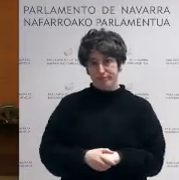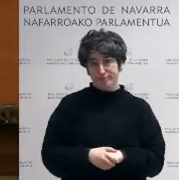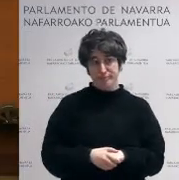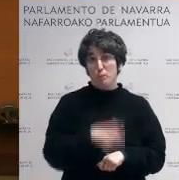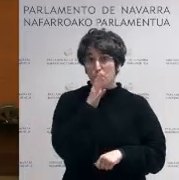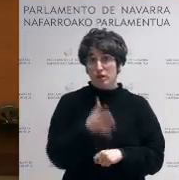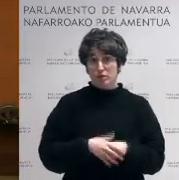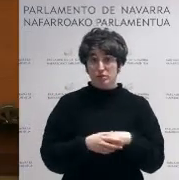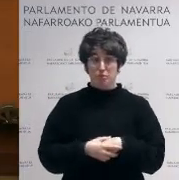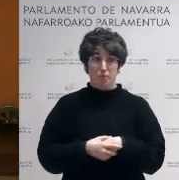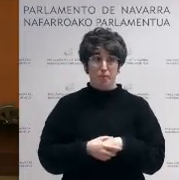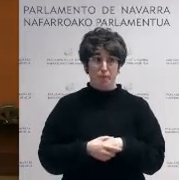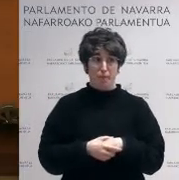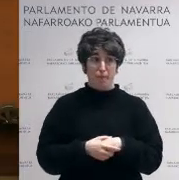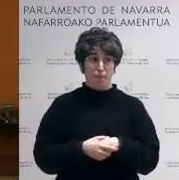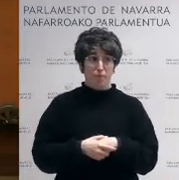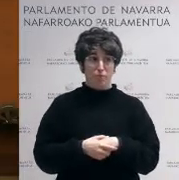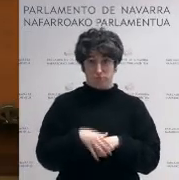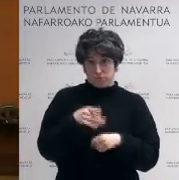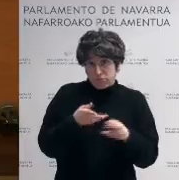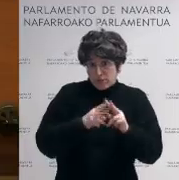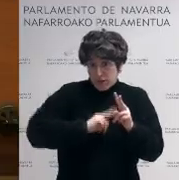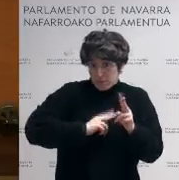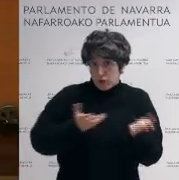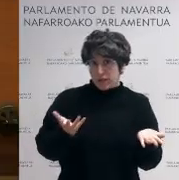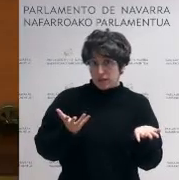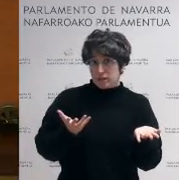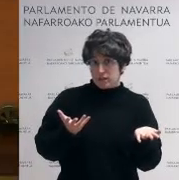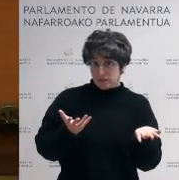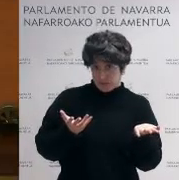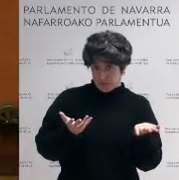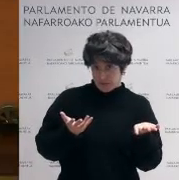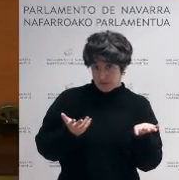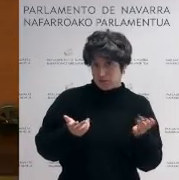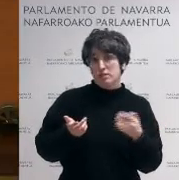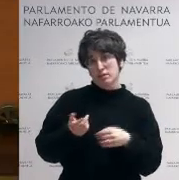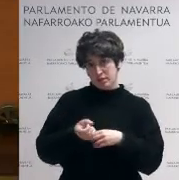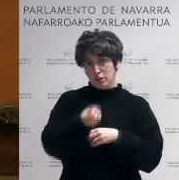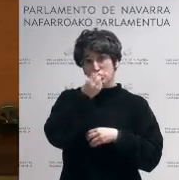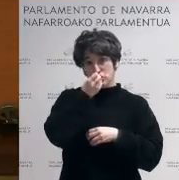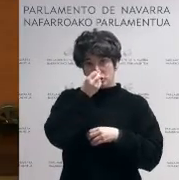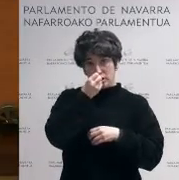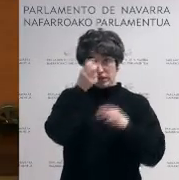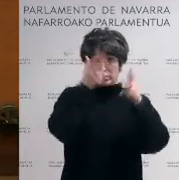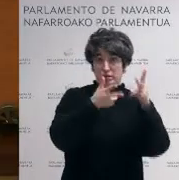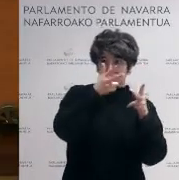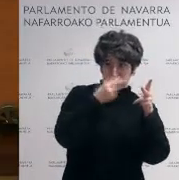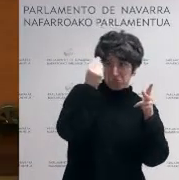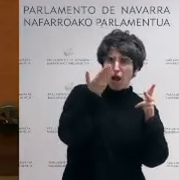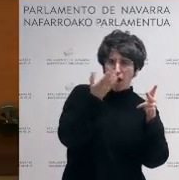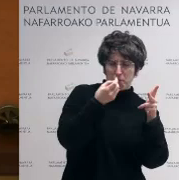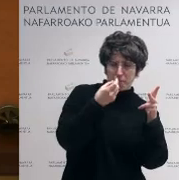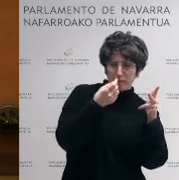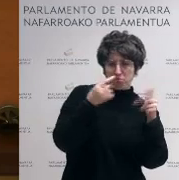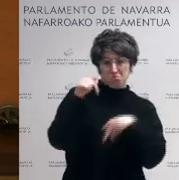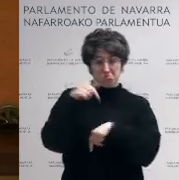qué? Y me lo responden. ¿Por qué lo que los socialistas consideran que es bueno en la comunidad autónoma vasca es malo para Navarra?